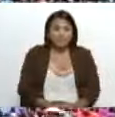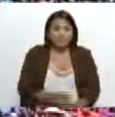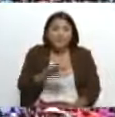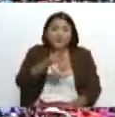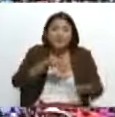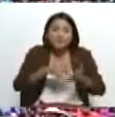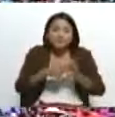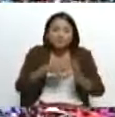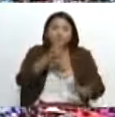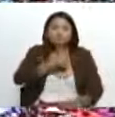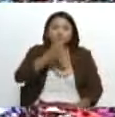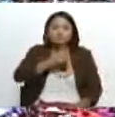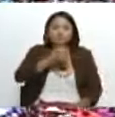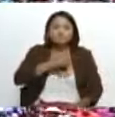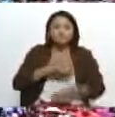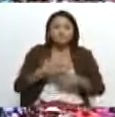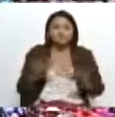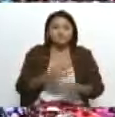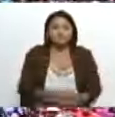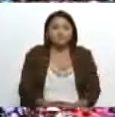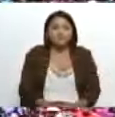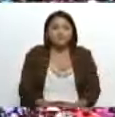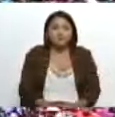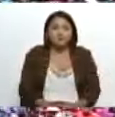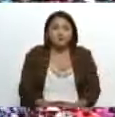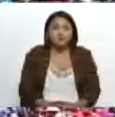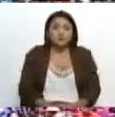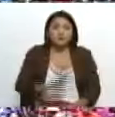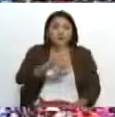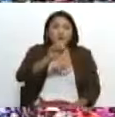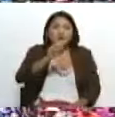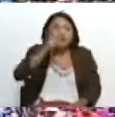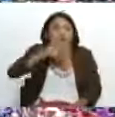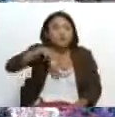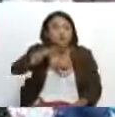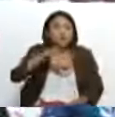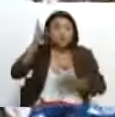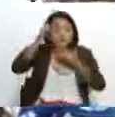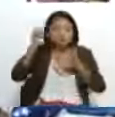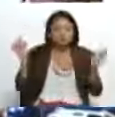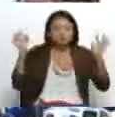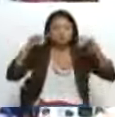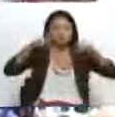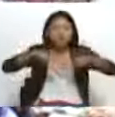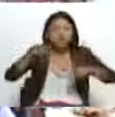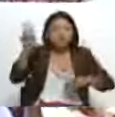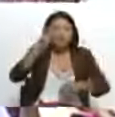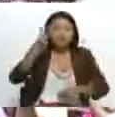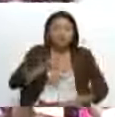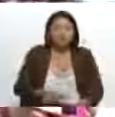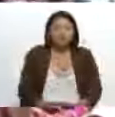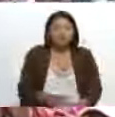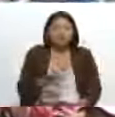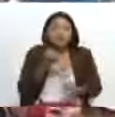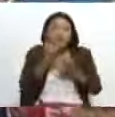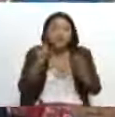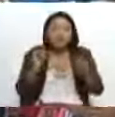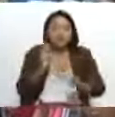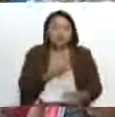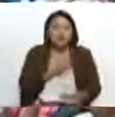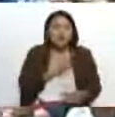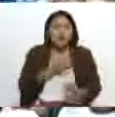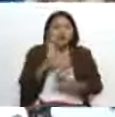significa esa resistencia? Es tener a más de 40 pueblos indígenas presentes en Venezuela, con su idioma, con